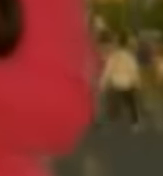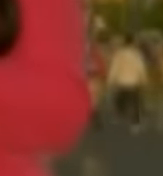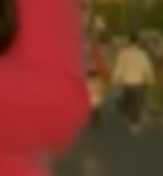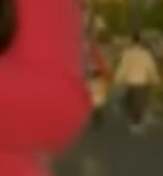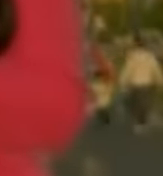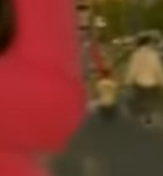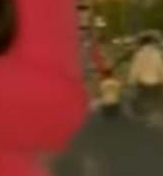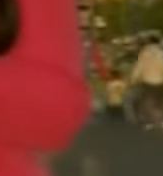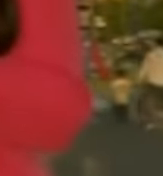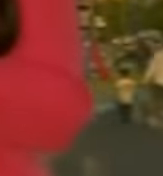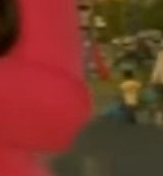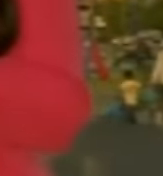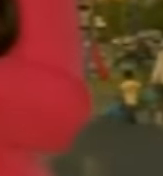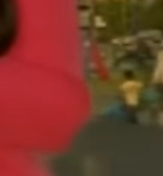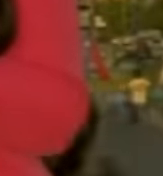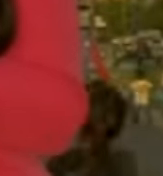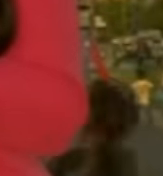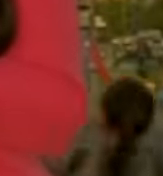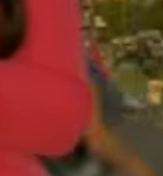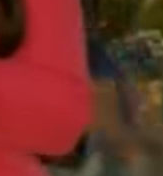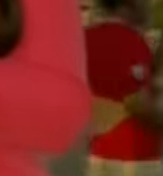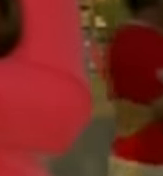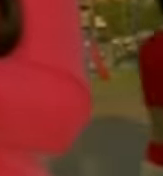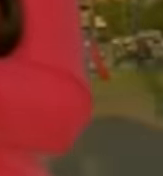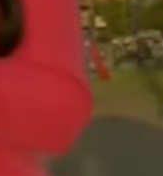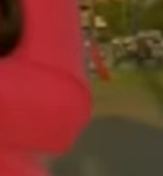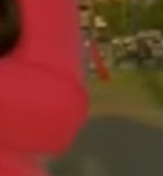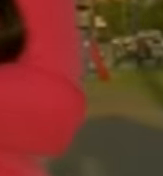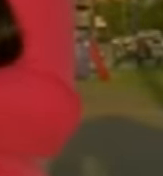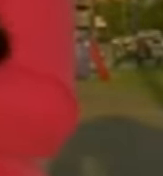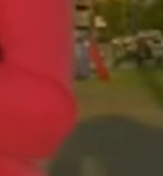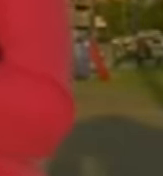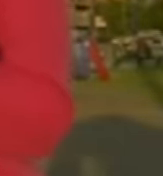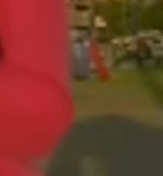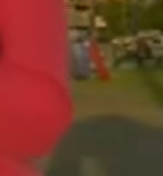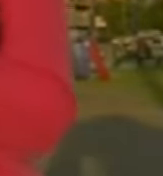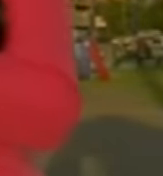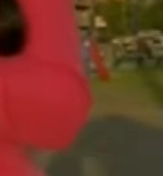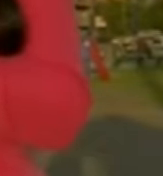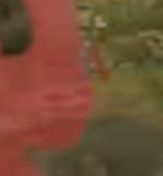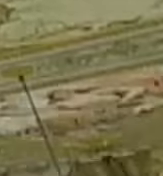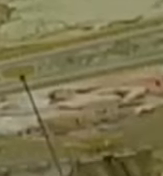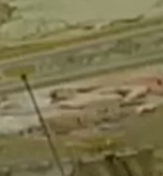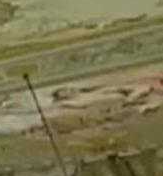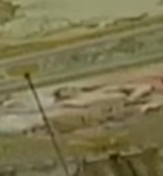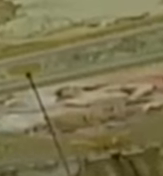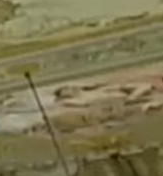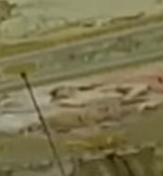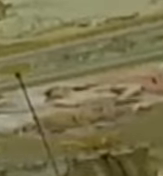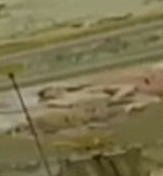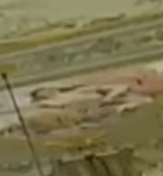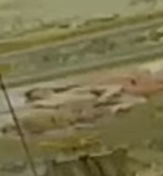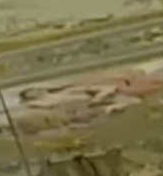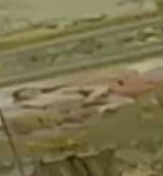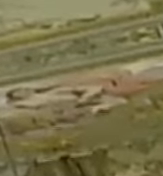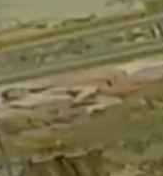Bien, y nos están diciendo a esta hora, a mi estimada Fabiana, que tenemos información de última hora. Nos vamos. Adelante. Adelante.